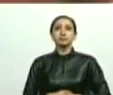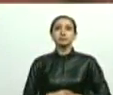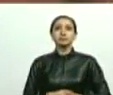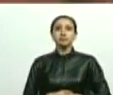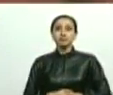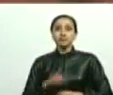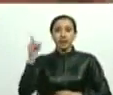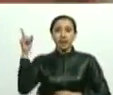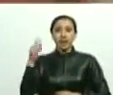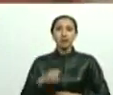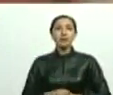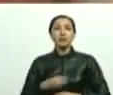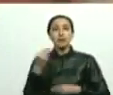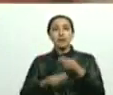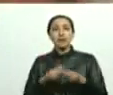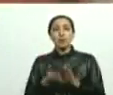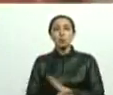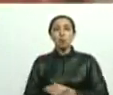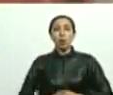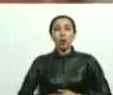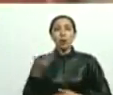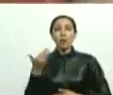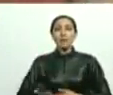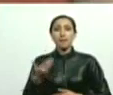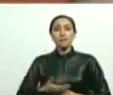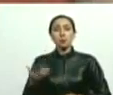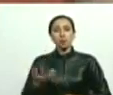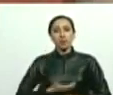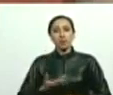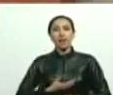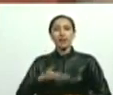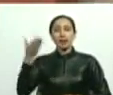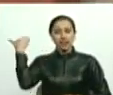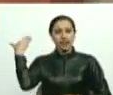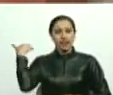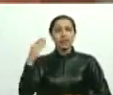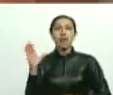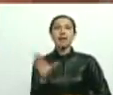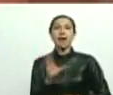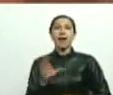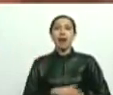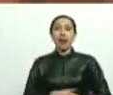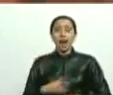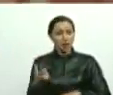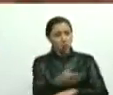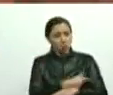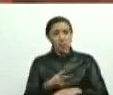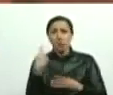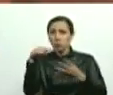municipalista, fue un gran alcalde de Caracas, que fue un gran gobernador